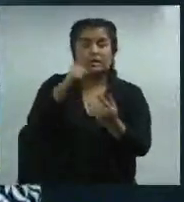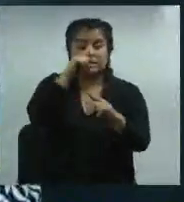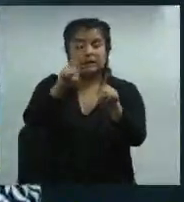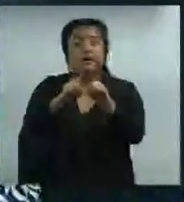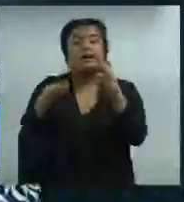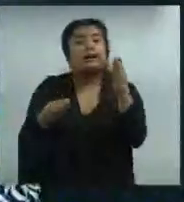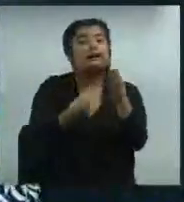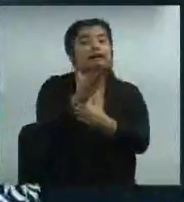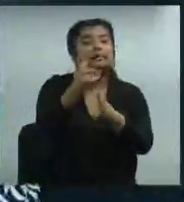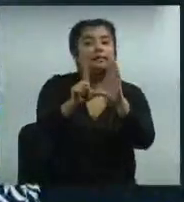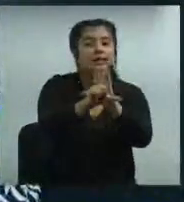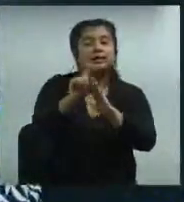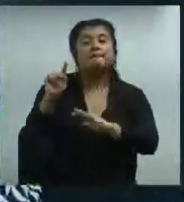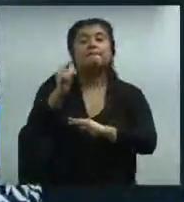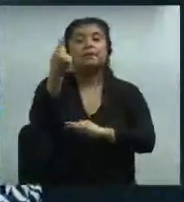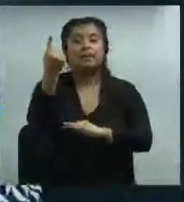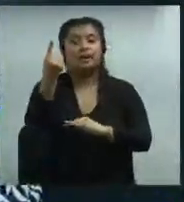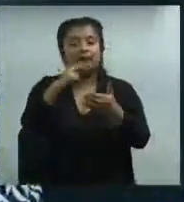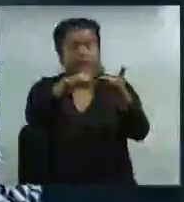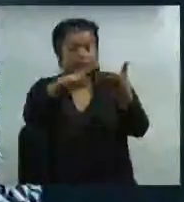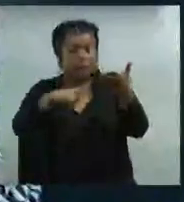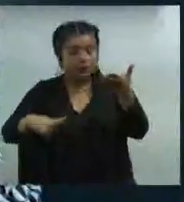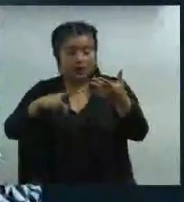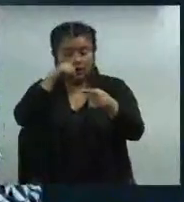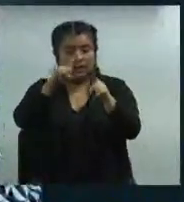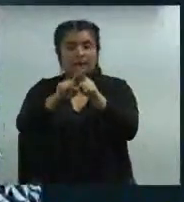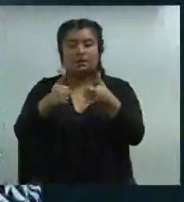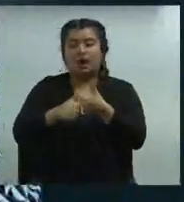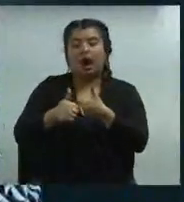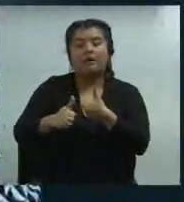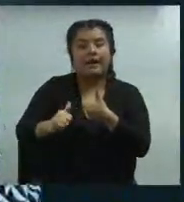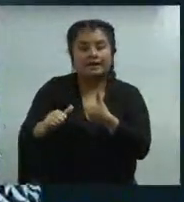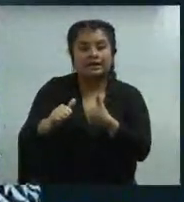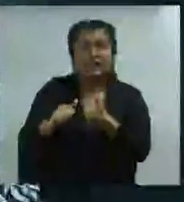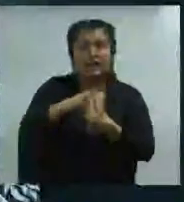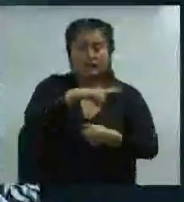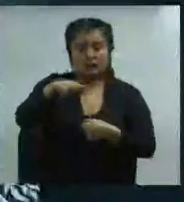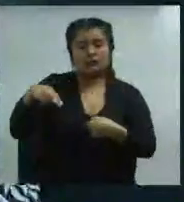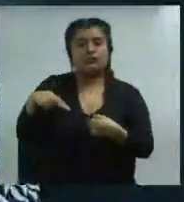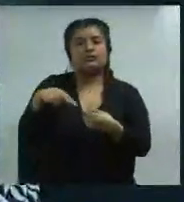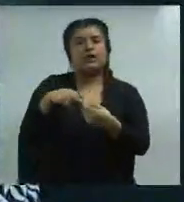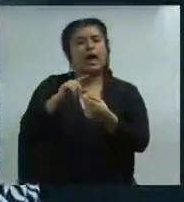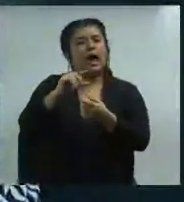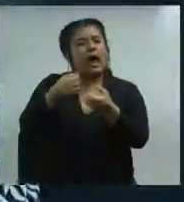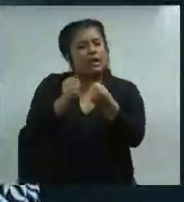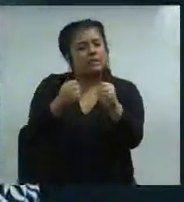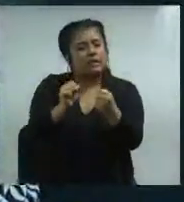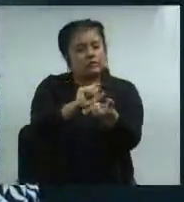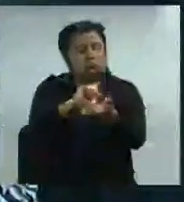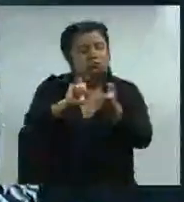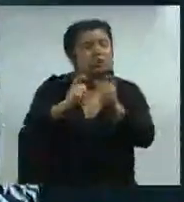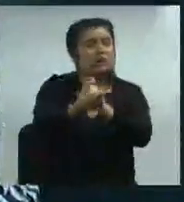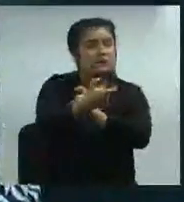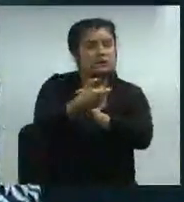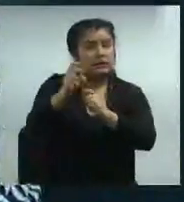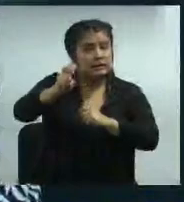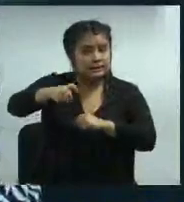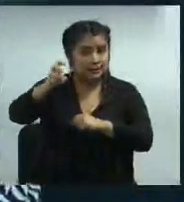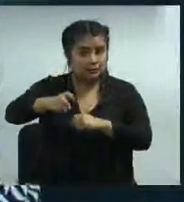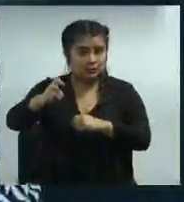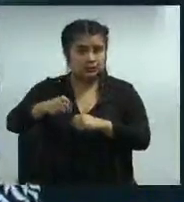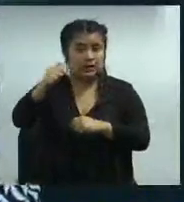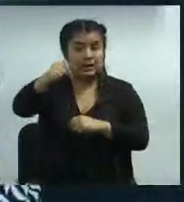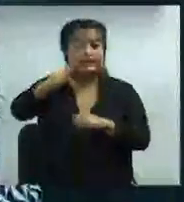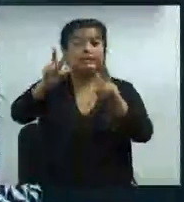iniciativa en su primera lectura y en su avance poder hacer las enmiendas correspondientes, porque si este tema no